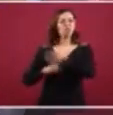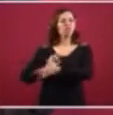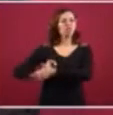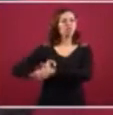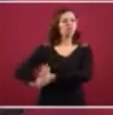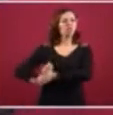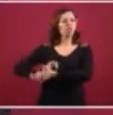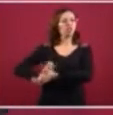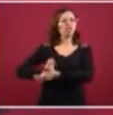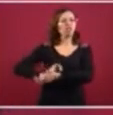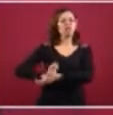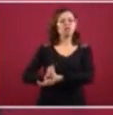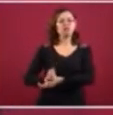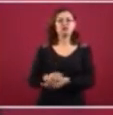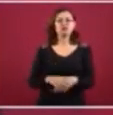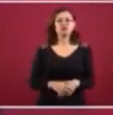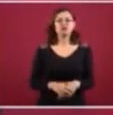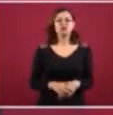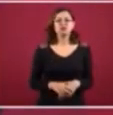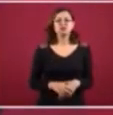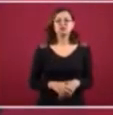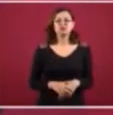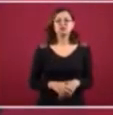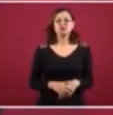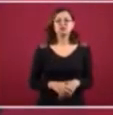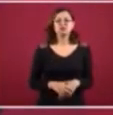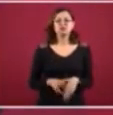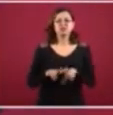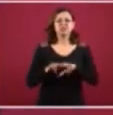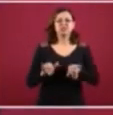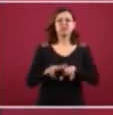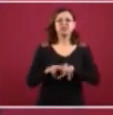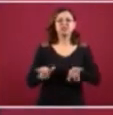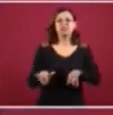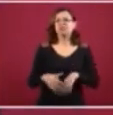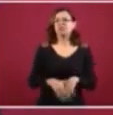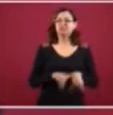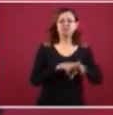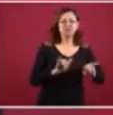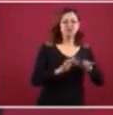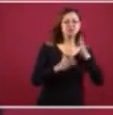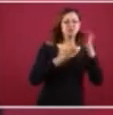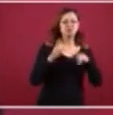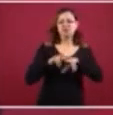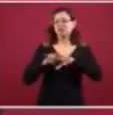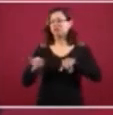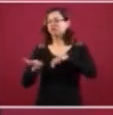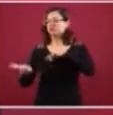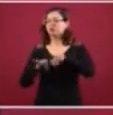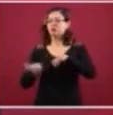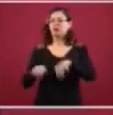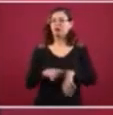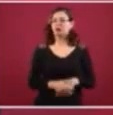discriminarlos, llamarlos despectivamente ninis, que ni estudian ni trabajan. Y